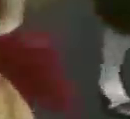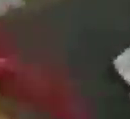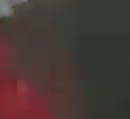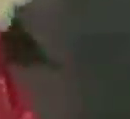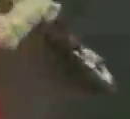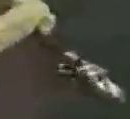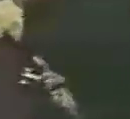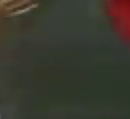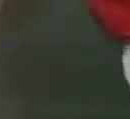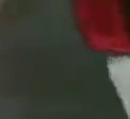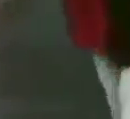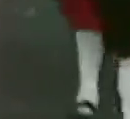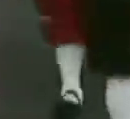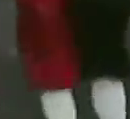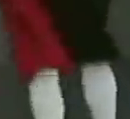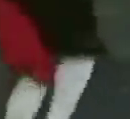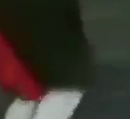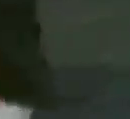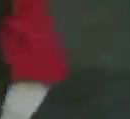viva